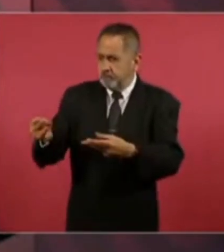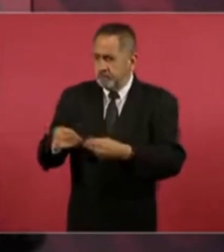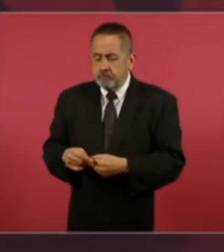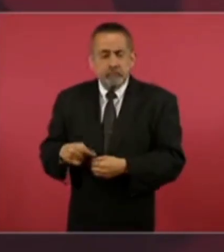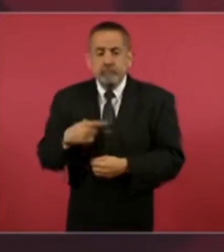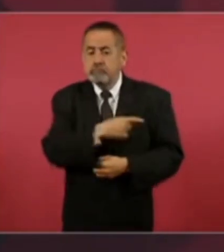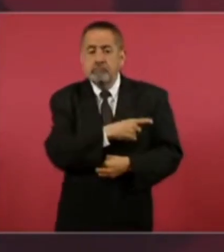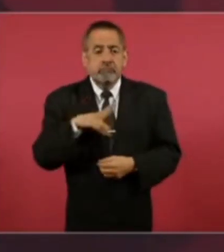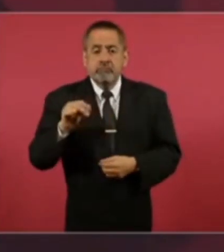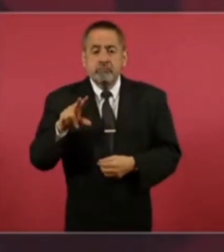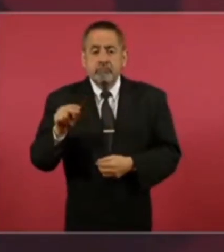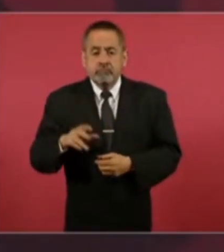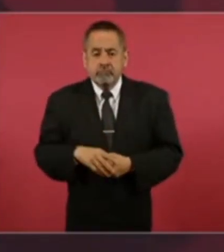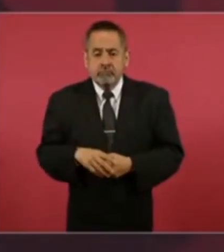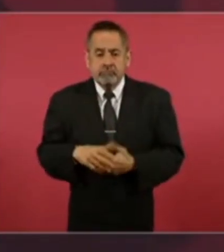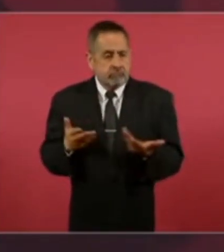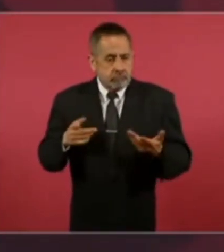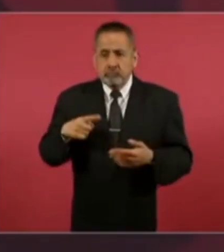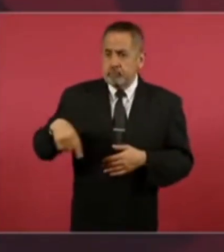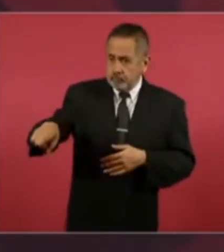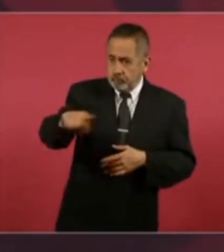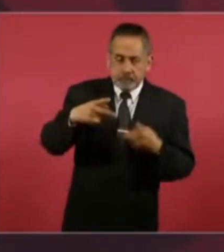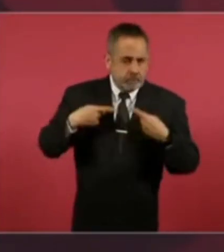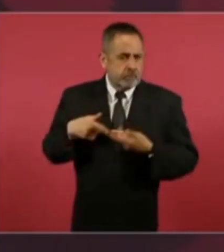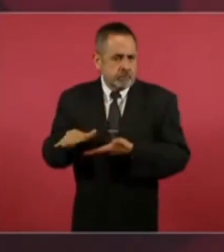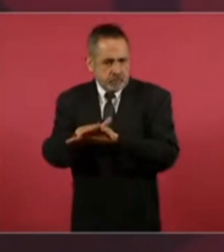gente más humilde tenga internet,